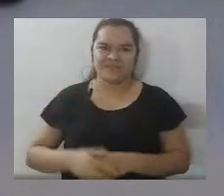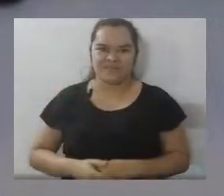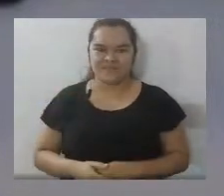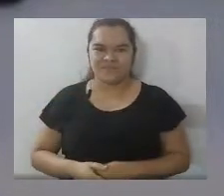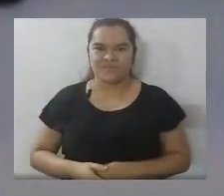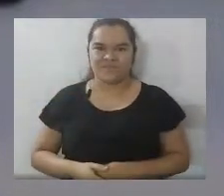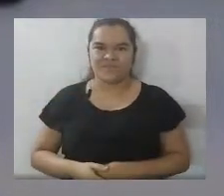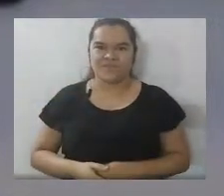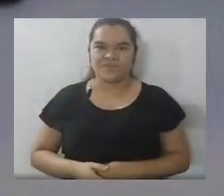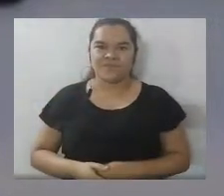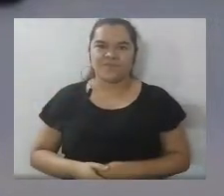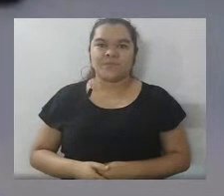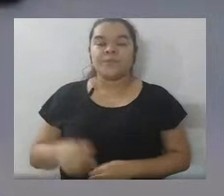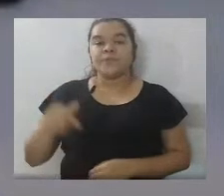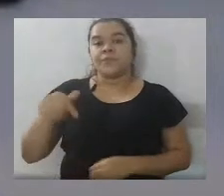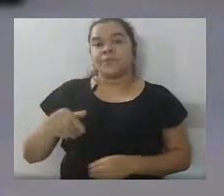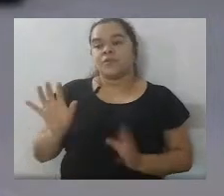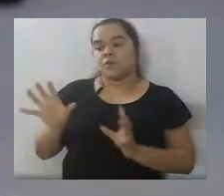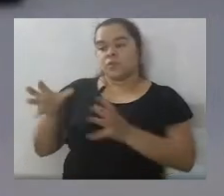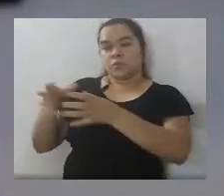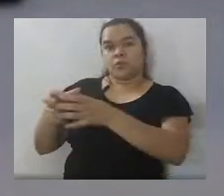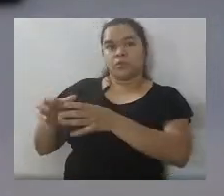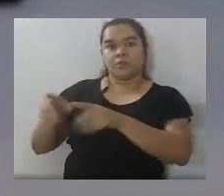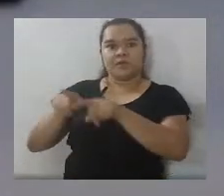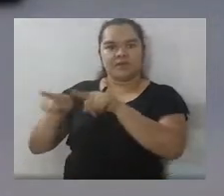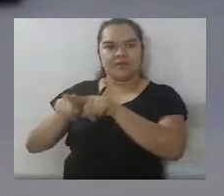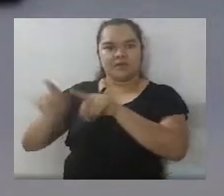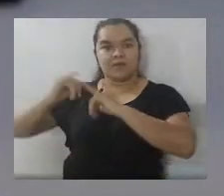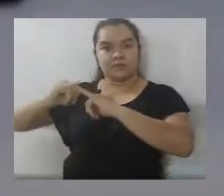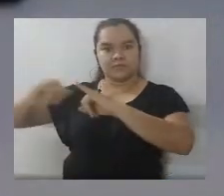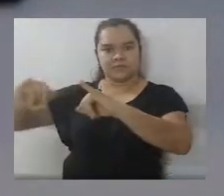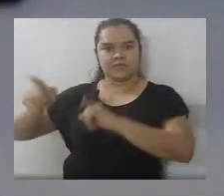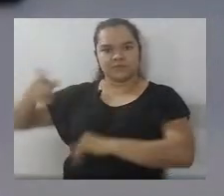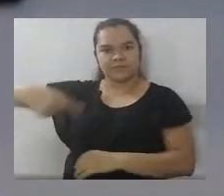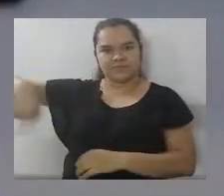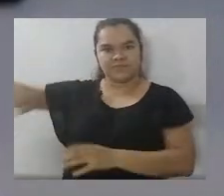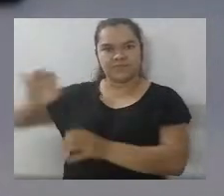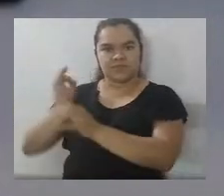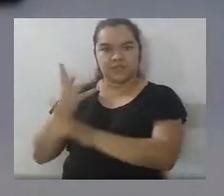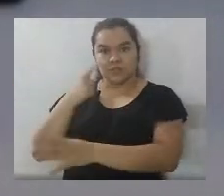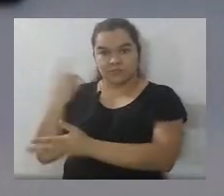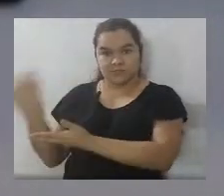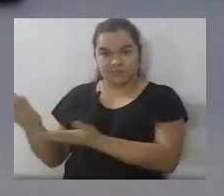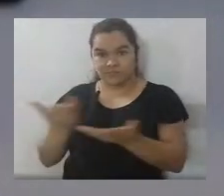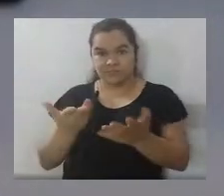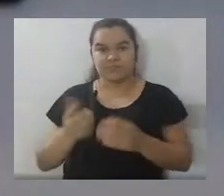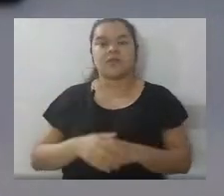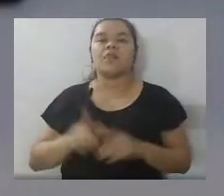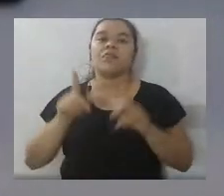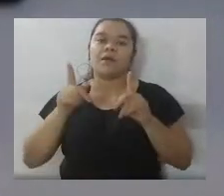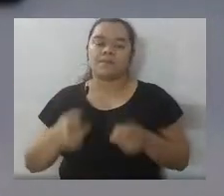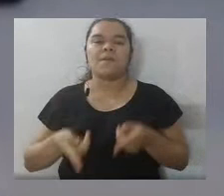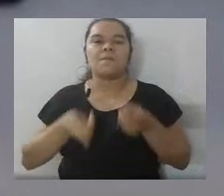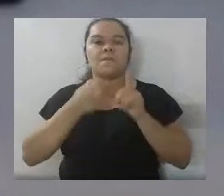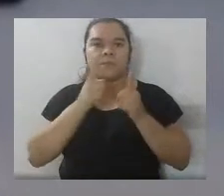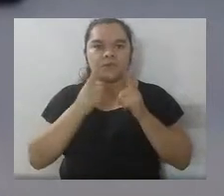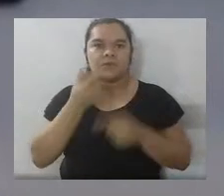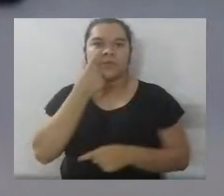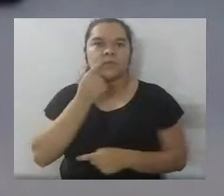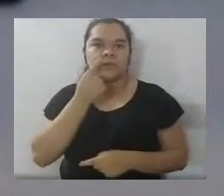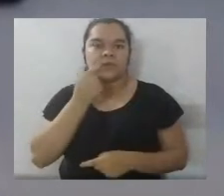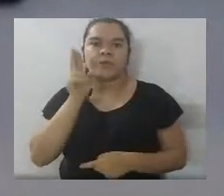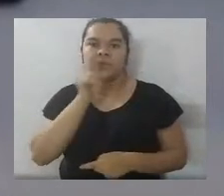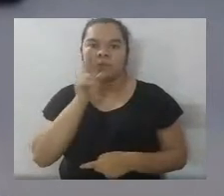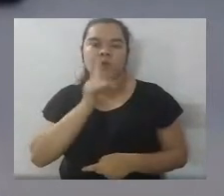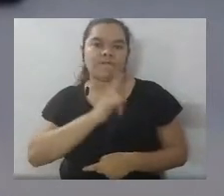dejo con el equipo de orientación vocacional, y les agradezco también a los docentes y las docentes de la